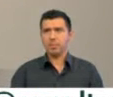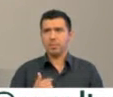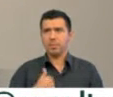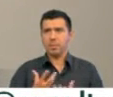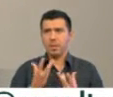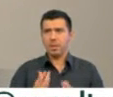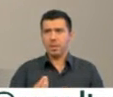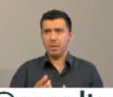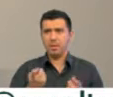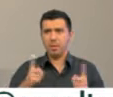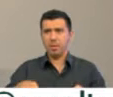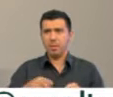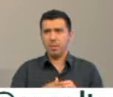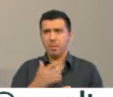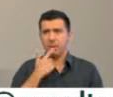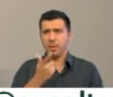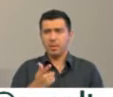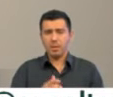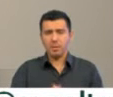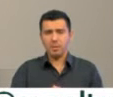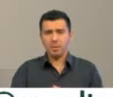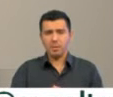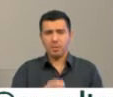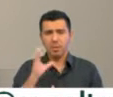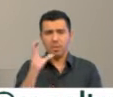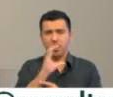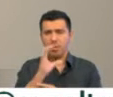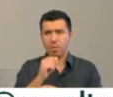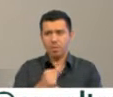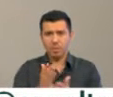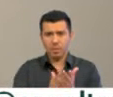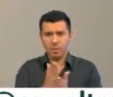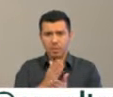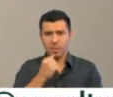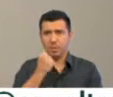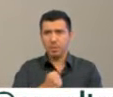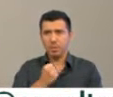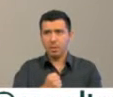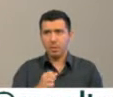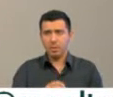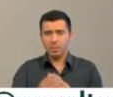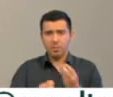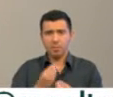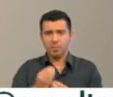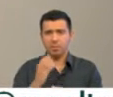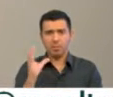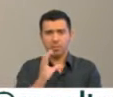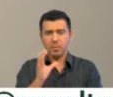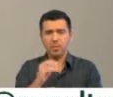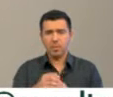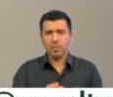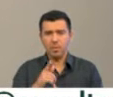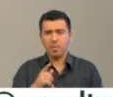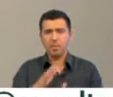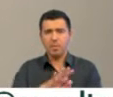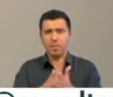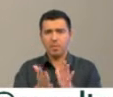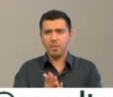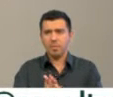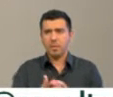quiero también manifestarle hoy al país que seguiré trabajando para hacer de Colombia una Colombia en